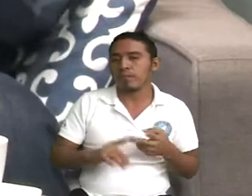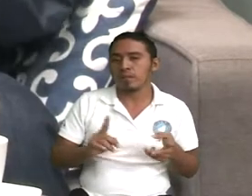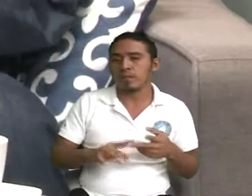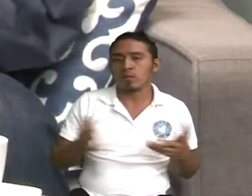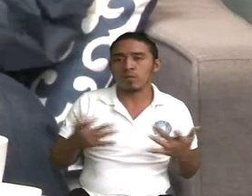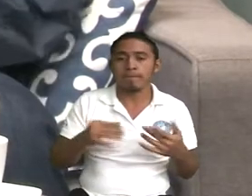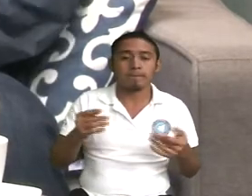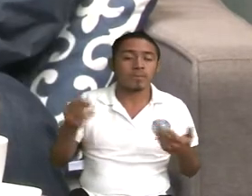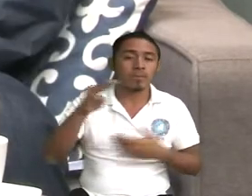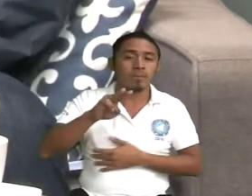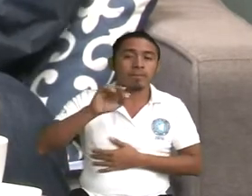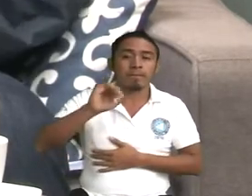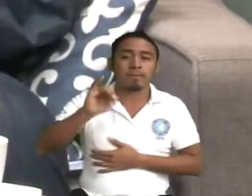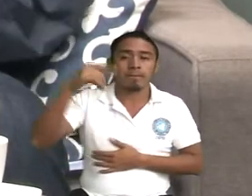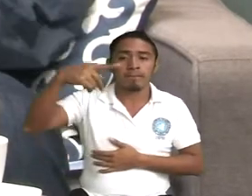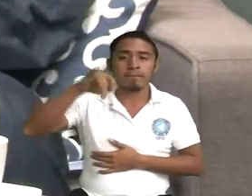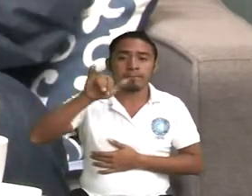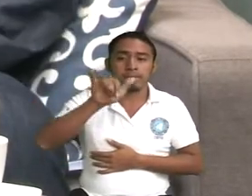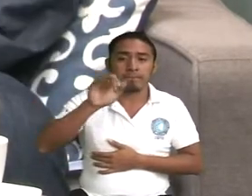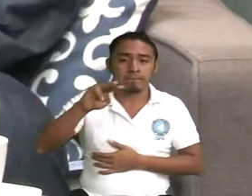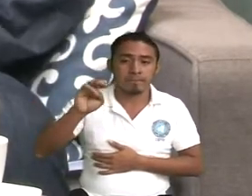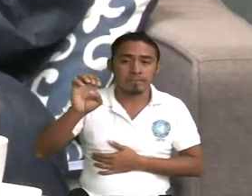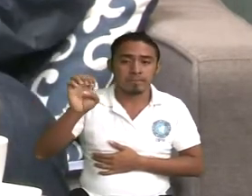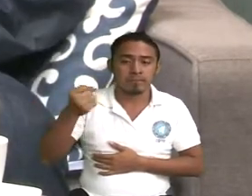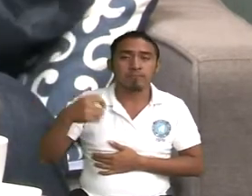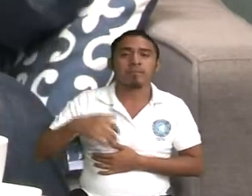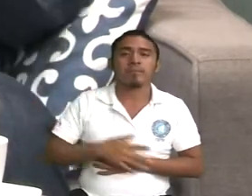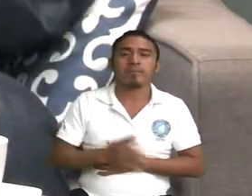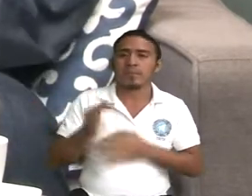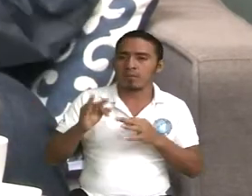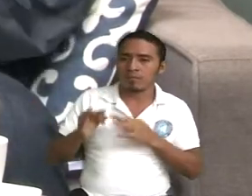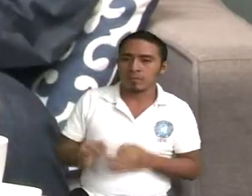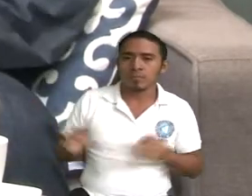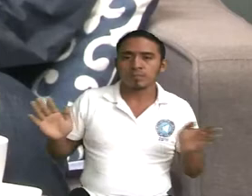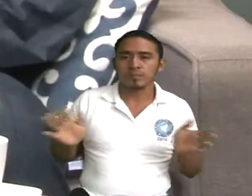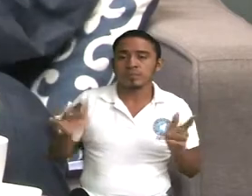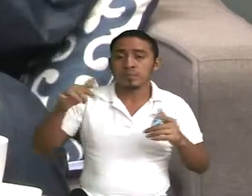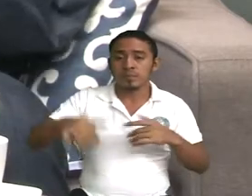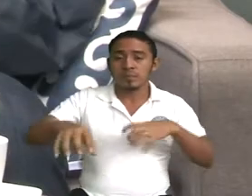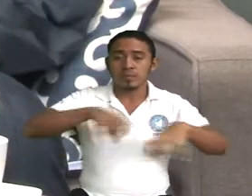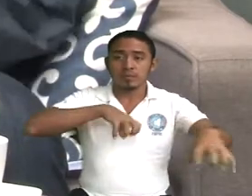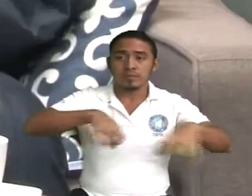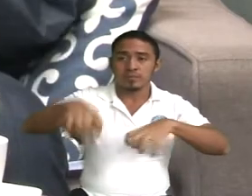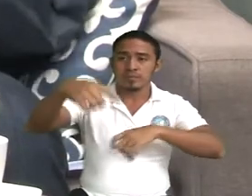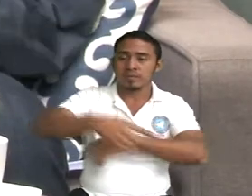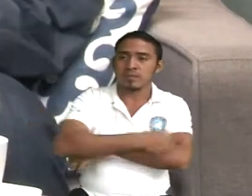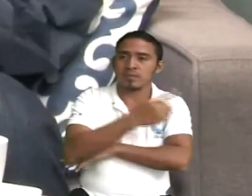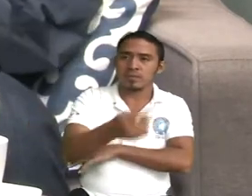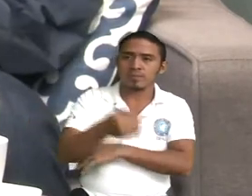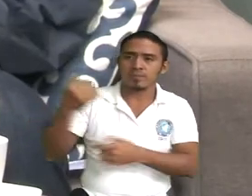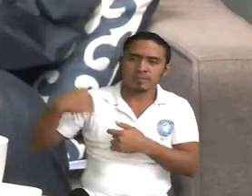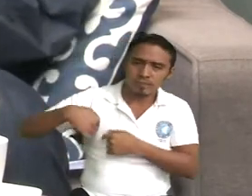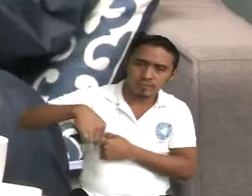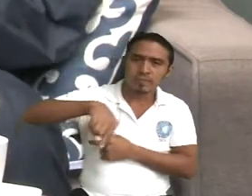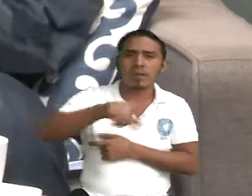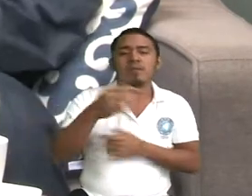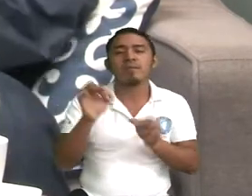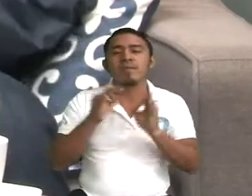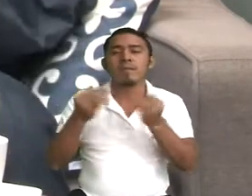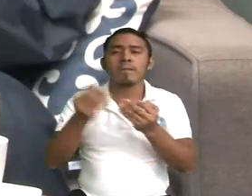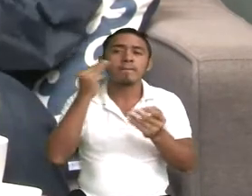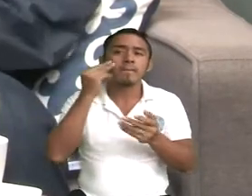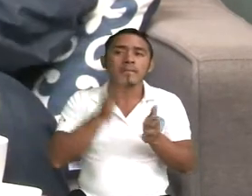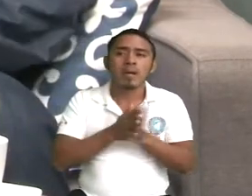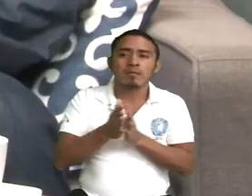de las MIPIMES también, que están preparando promociones para el día de hoy, para que vayan y salgan con las madres